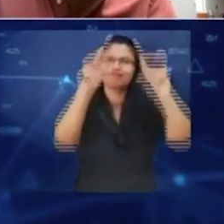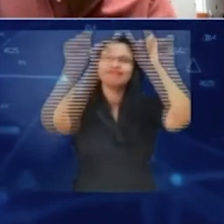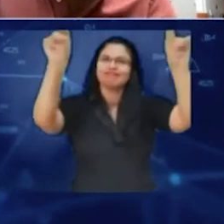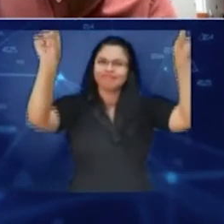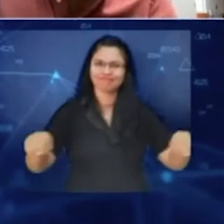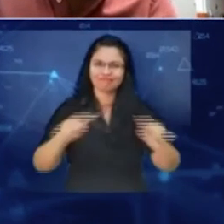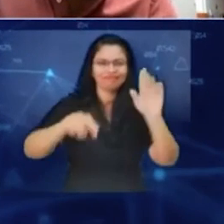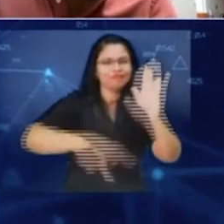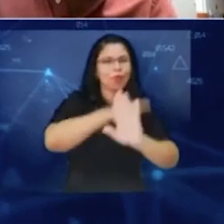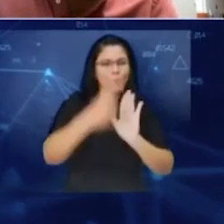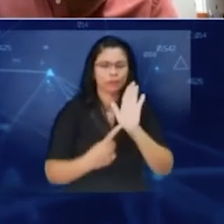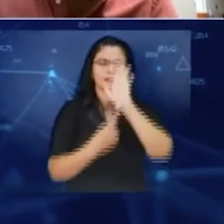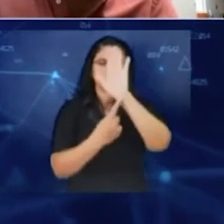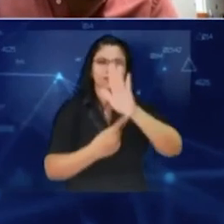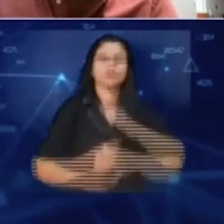cubrir